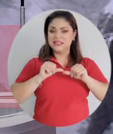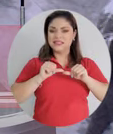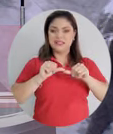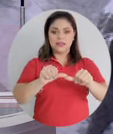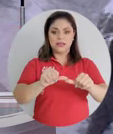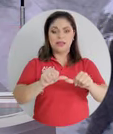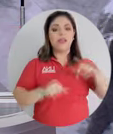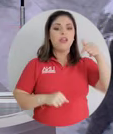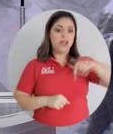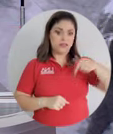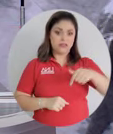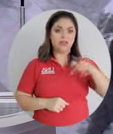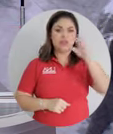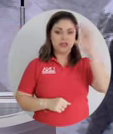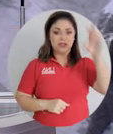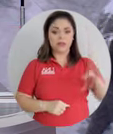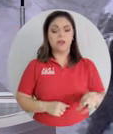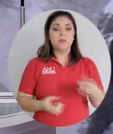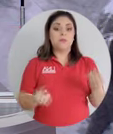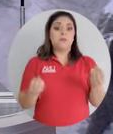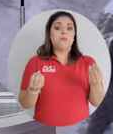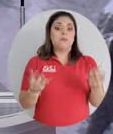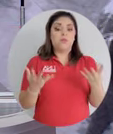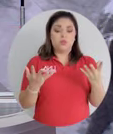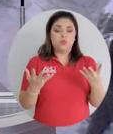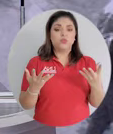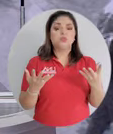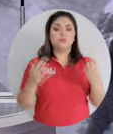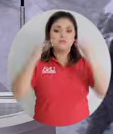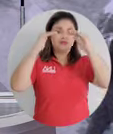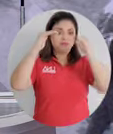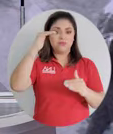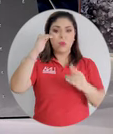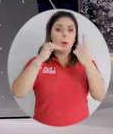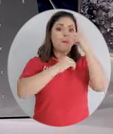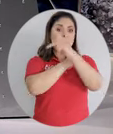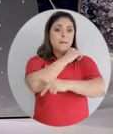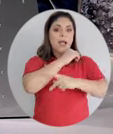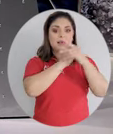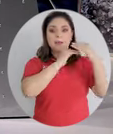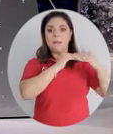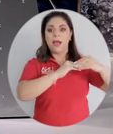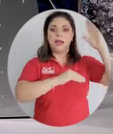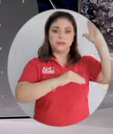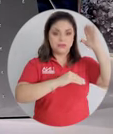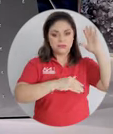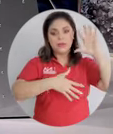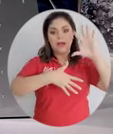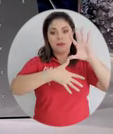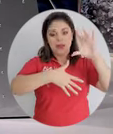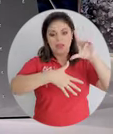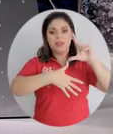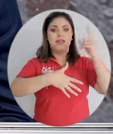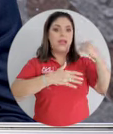prestigioso puesto de ser uno de los países más desiguales de América Latina. Sí, lamentablemente, porque una de las aspiraciones